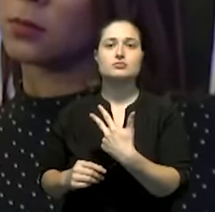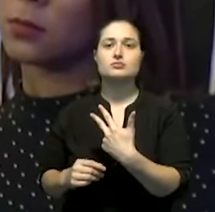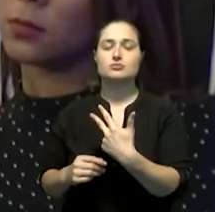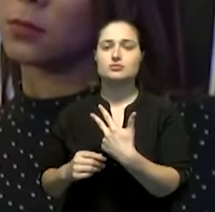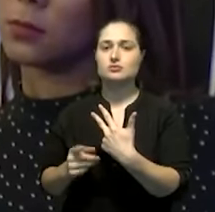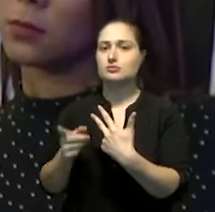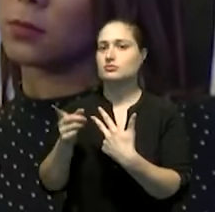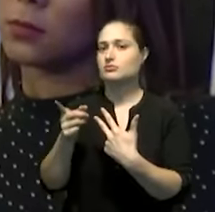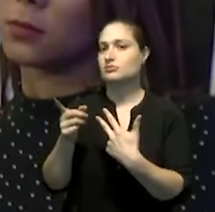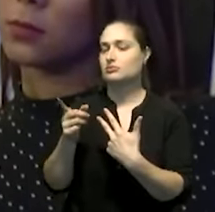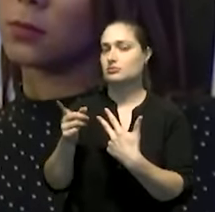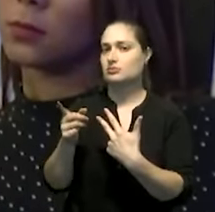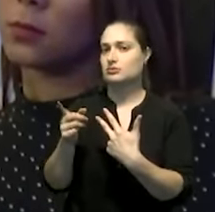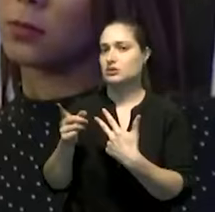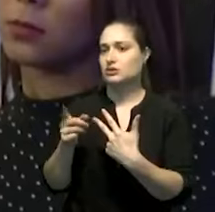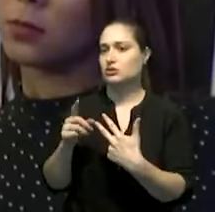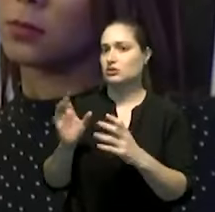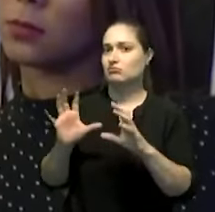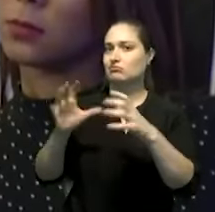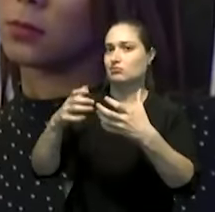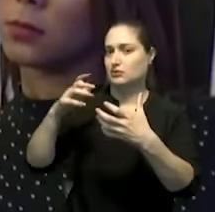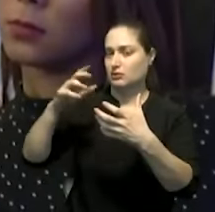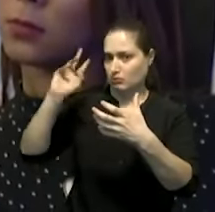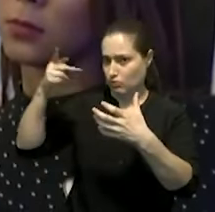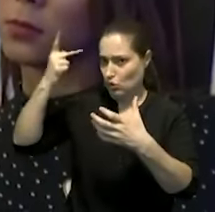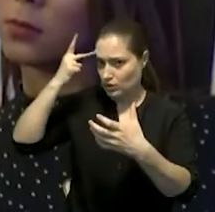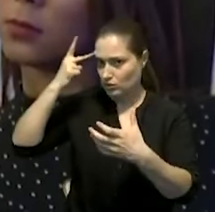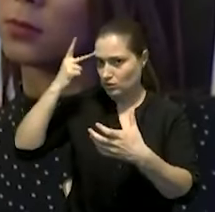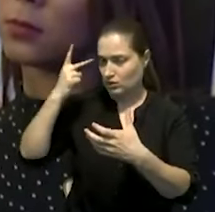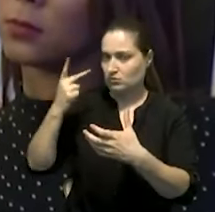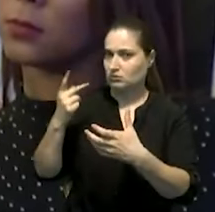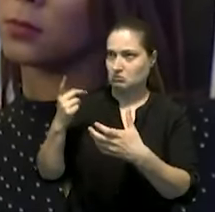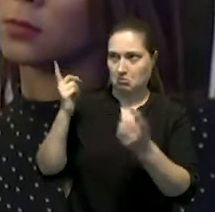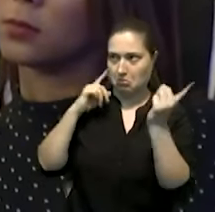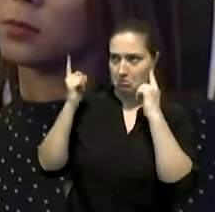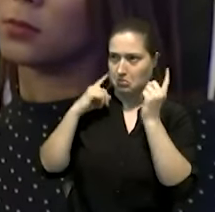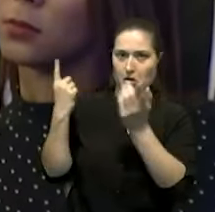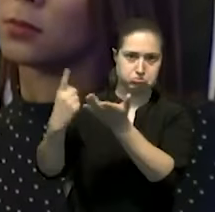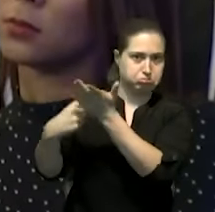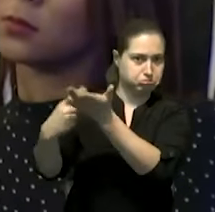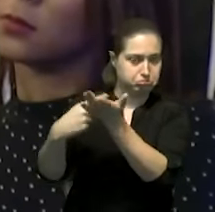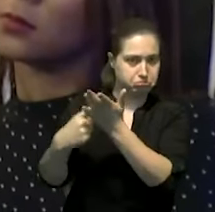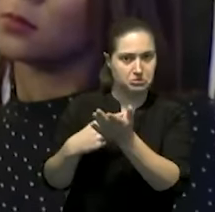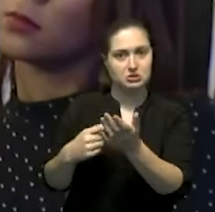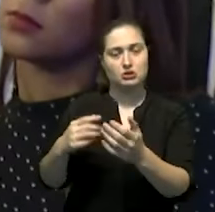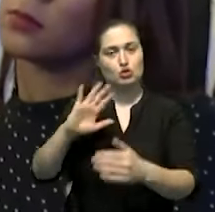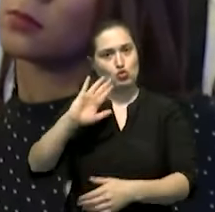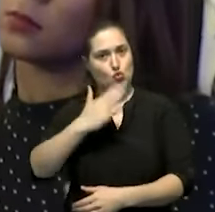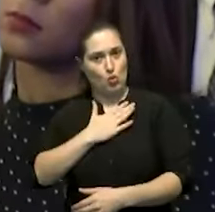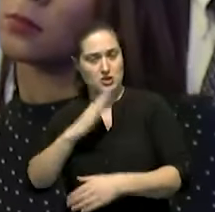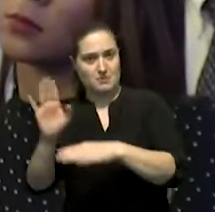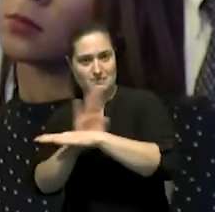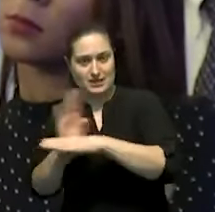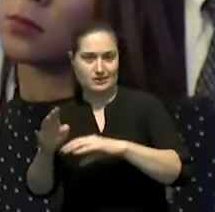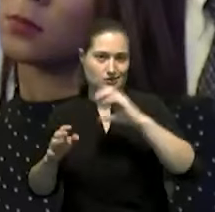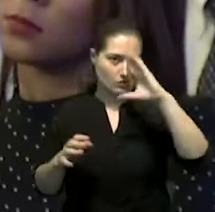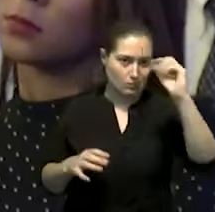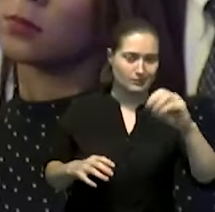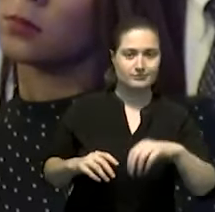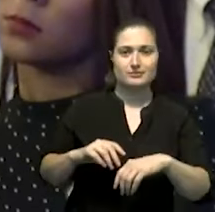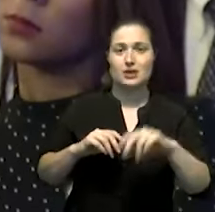tema los actores políticos hemos escuchado que han conversado con con los empresarios y demás los diferentes partidos